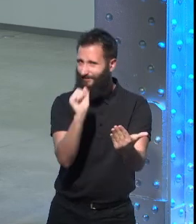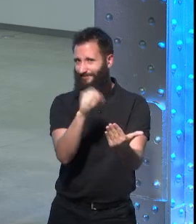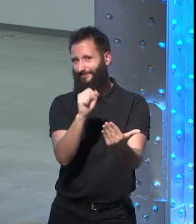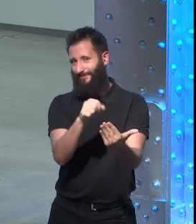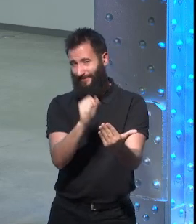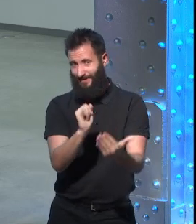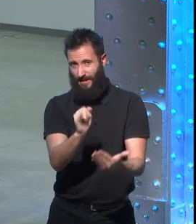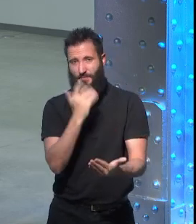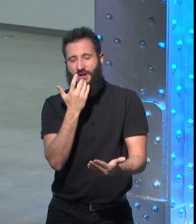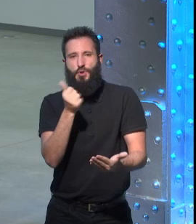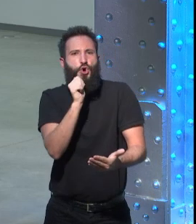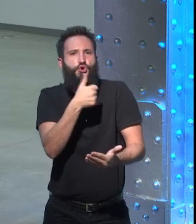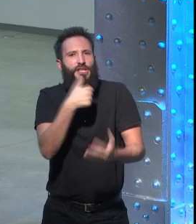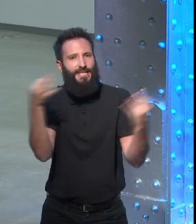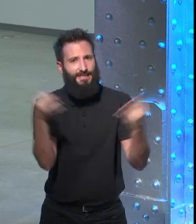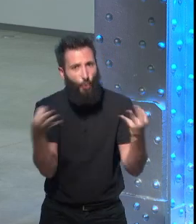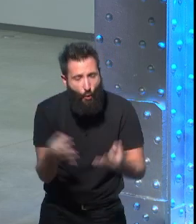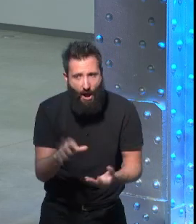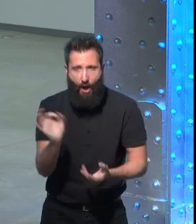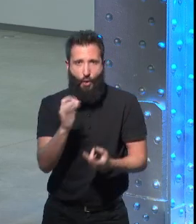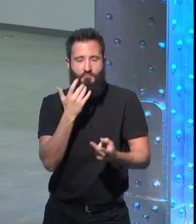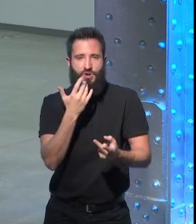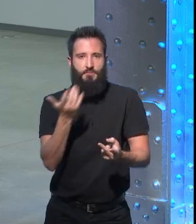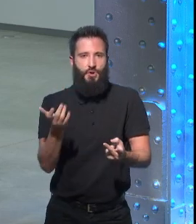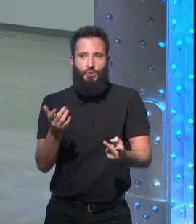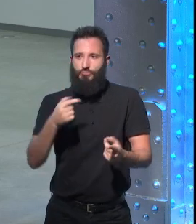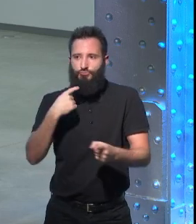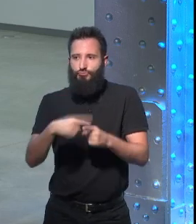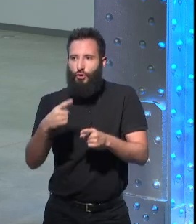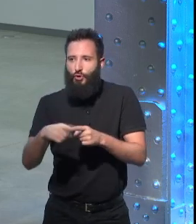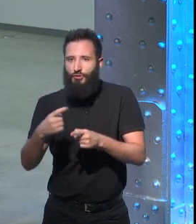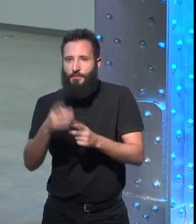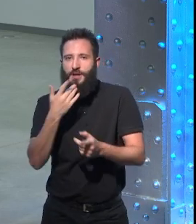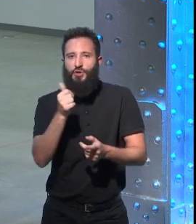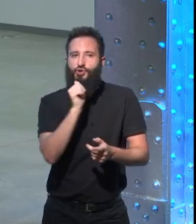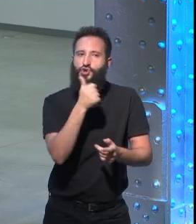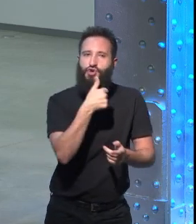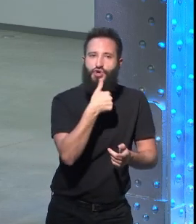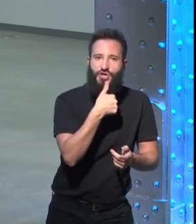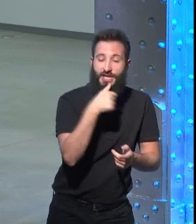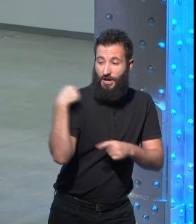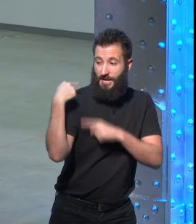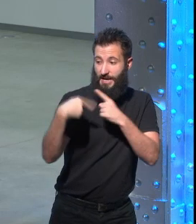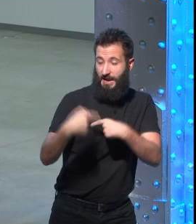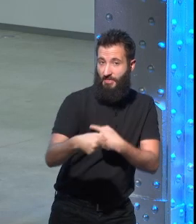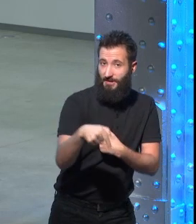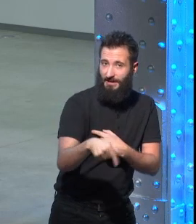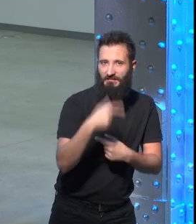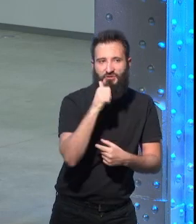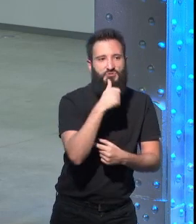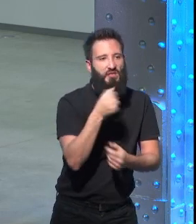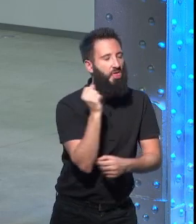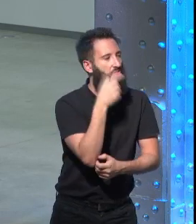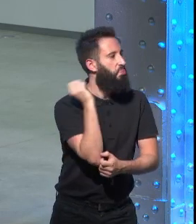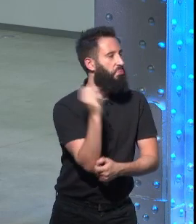que decía, las contraseñas seguras. Que nos encontramos con que el uso de las contraseñas en estas generaciones no se le da importancia,